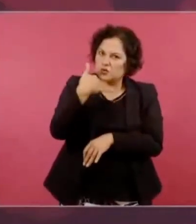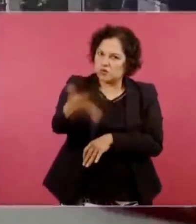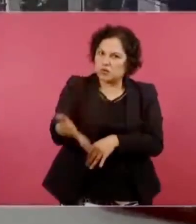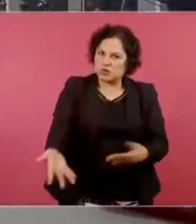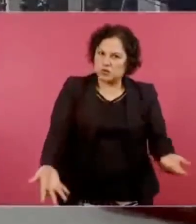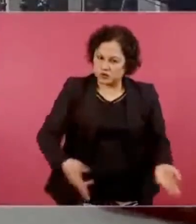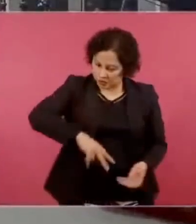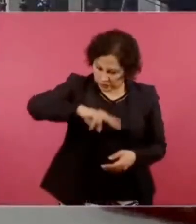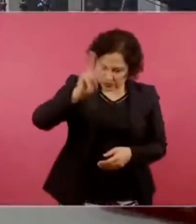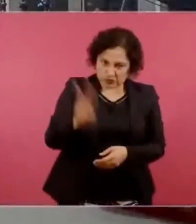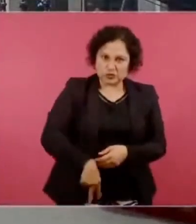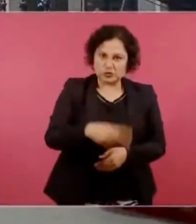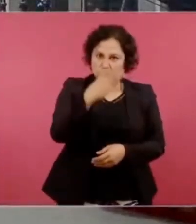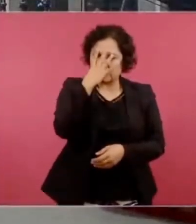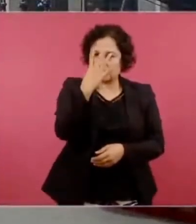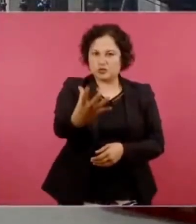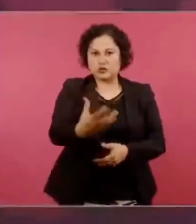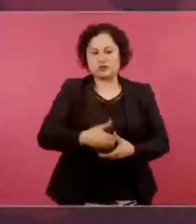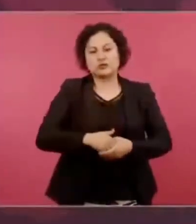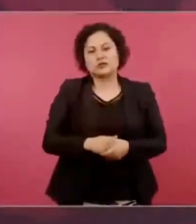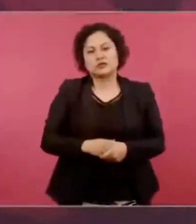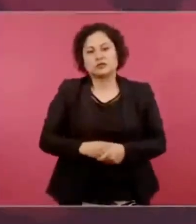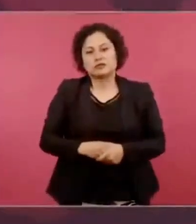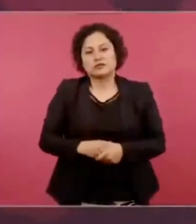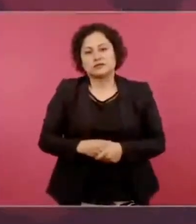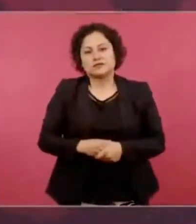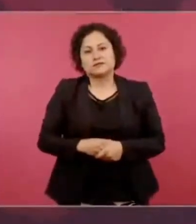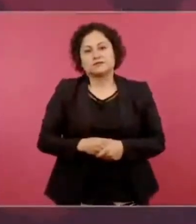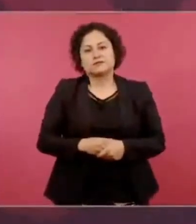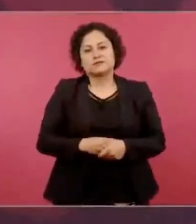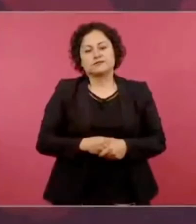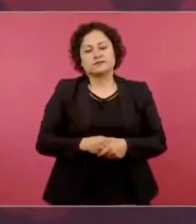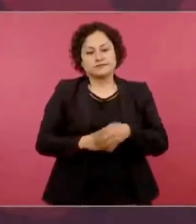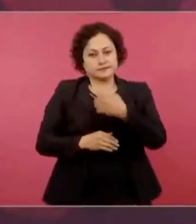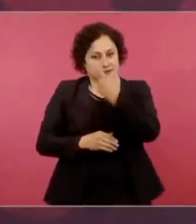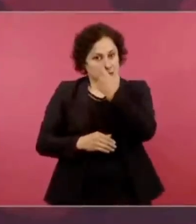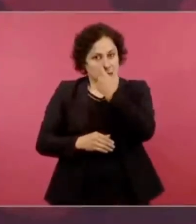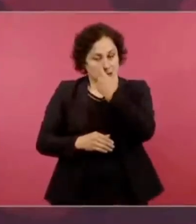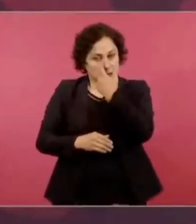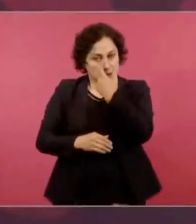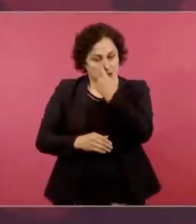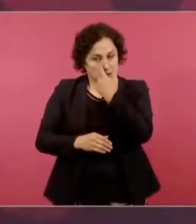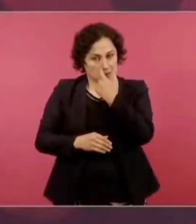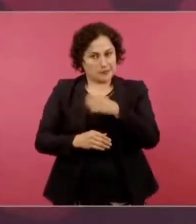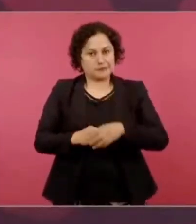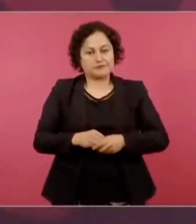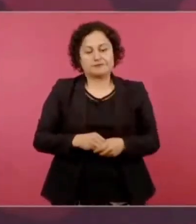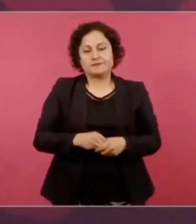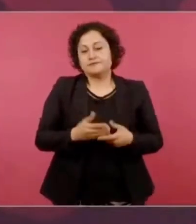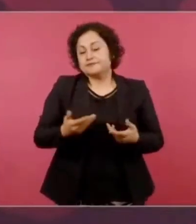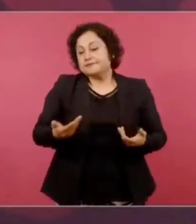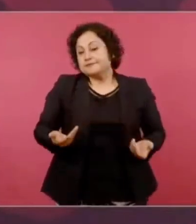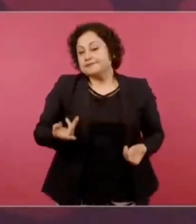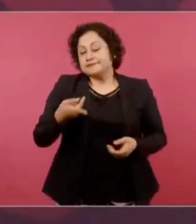¿En serio? Entonces, nada más que